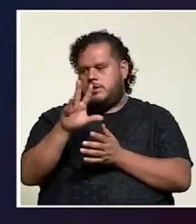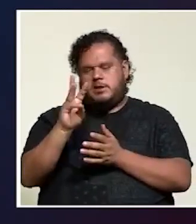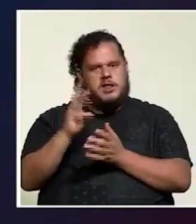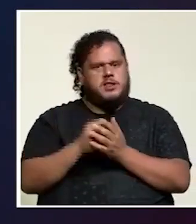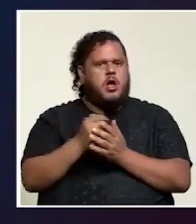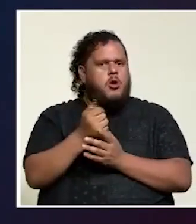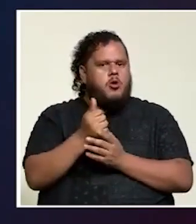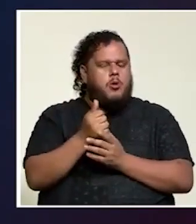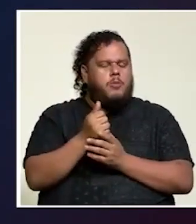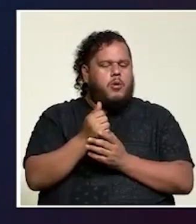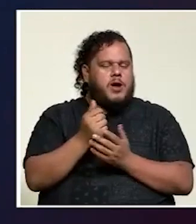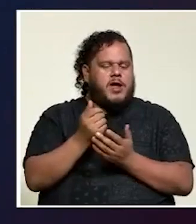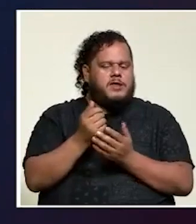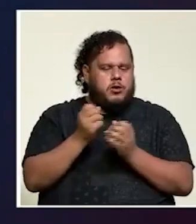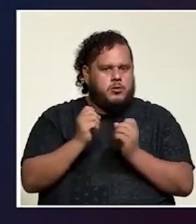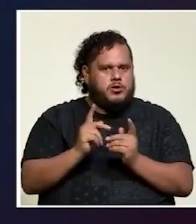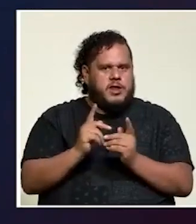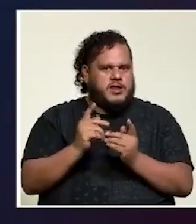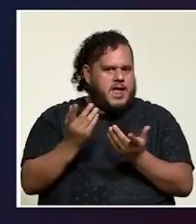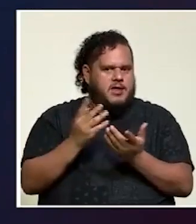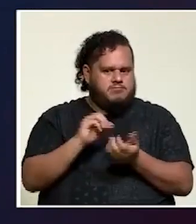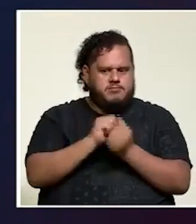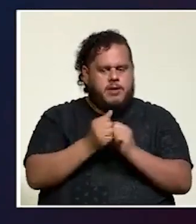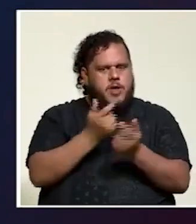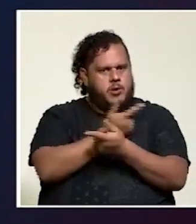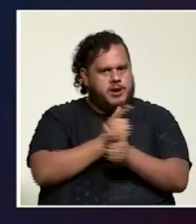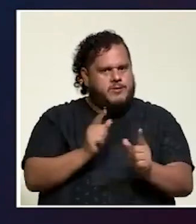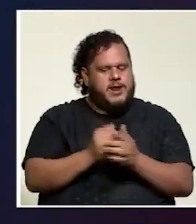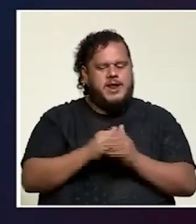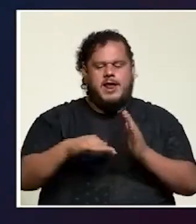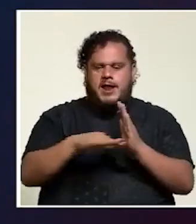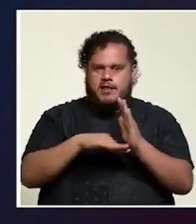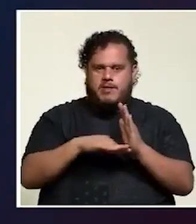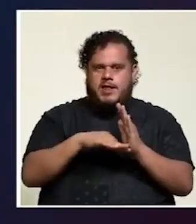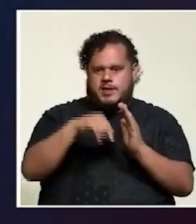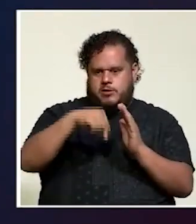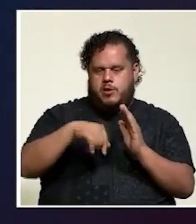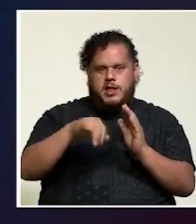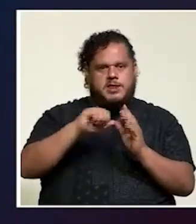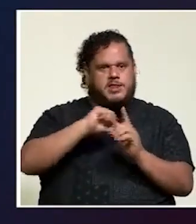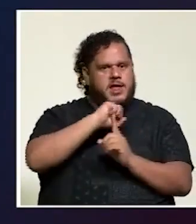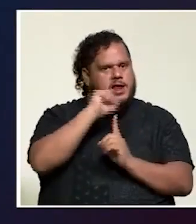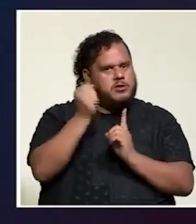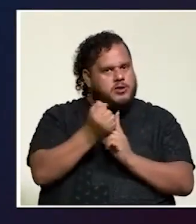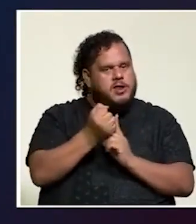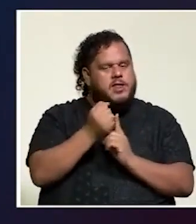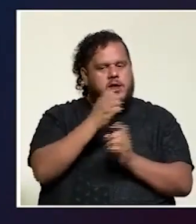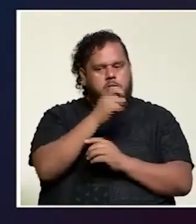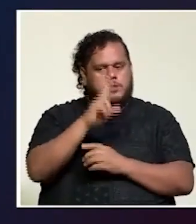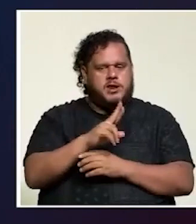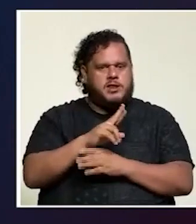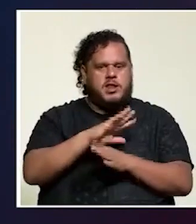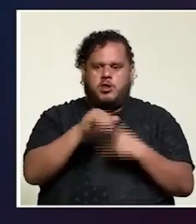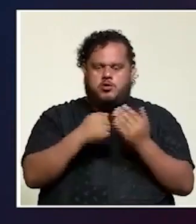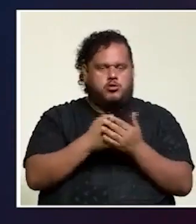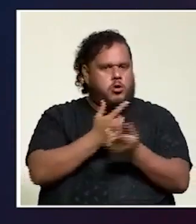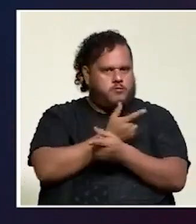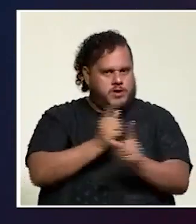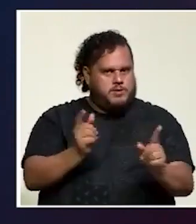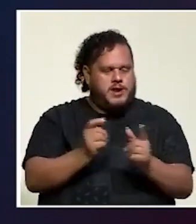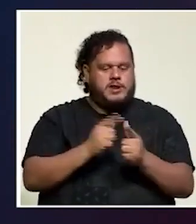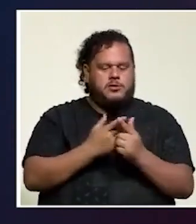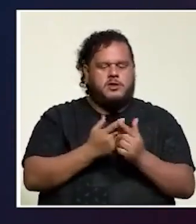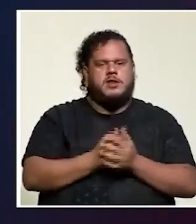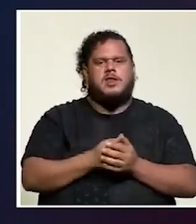pocas excepciones, fueron liberales. Las bases de lo que es hoy la sociedad costarricense fue liberal, fueron liberales.